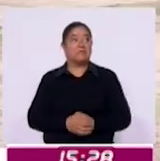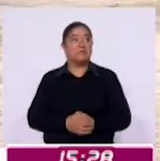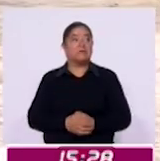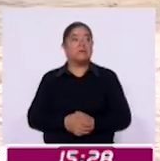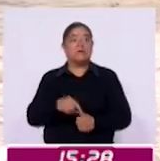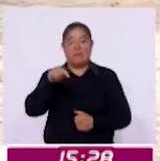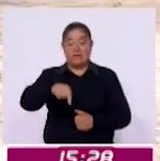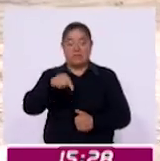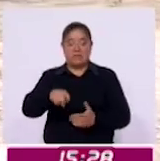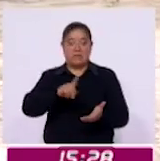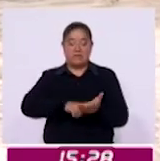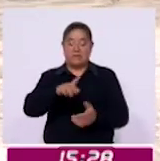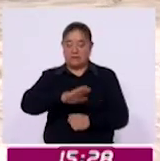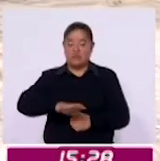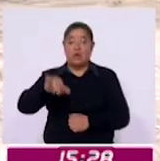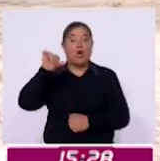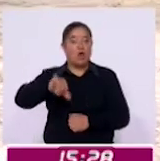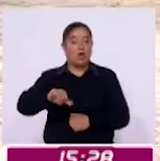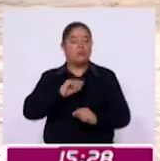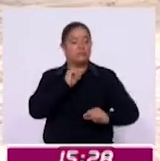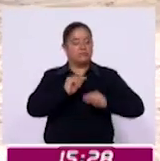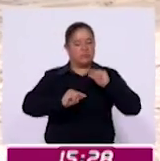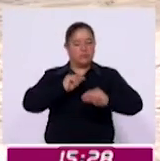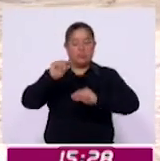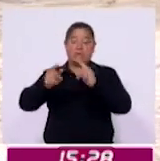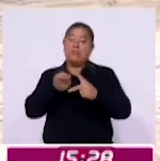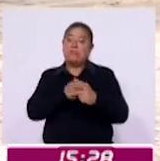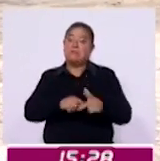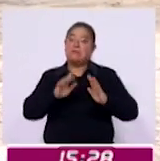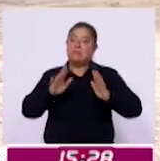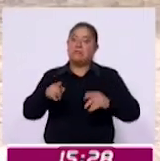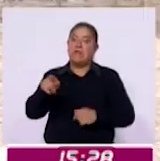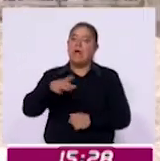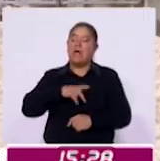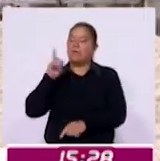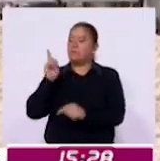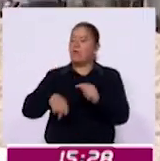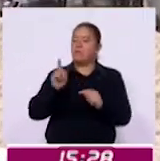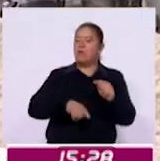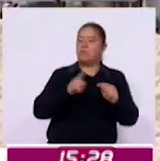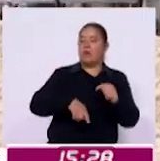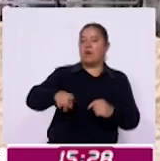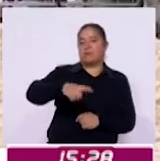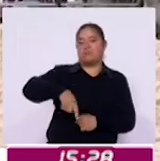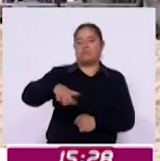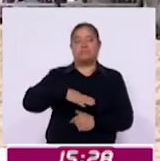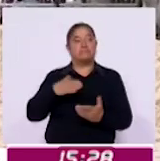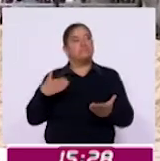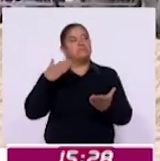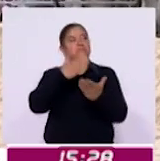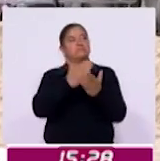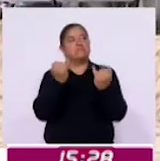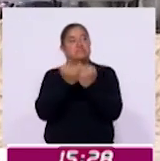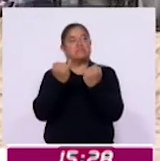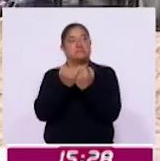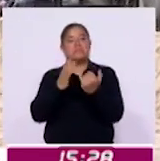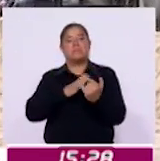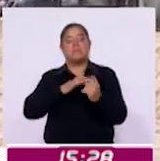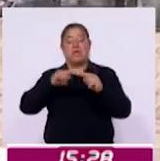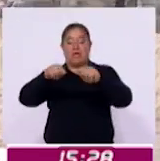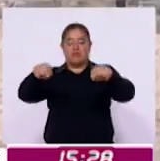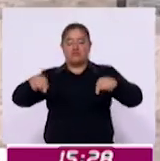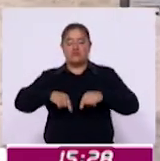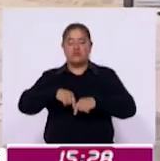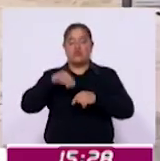espacio. Hoy, poco a poco ha comenzado todo ese proceso de quitar la infraestructura. Ya también visitamos la explanada del Museo de